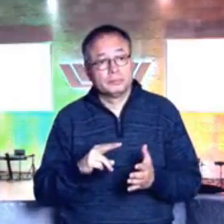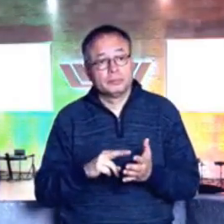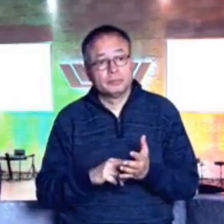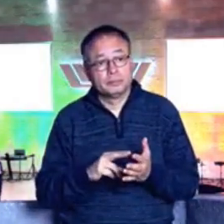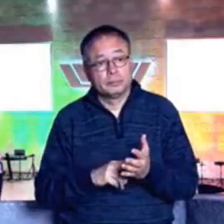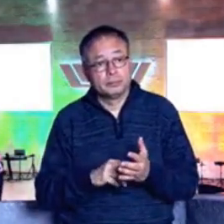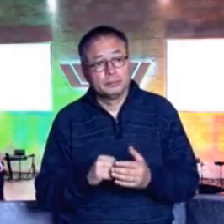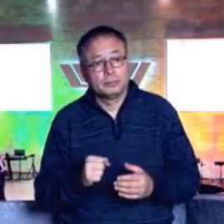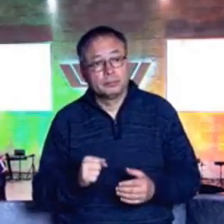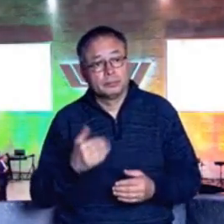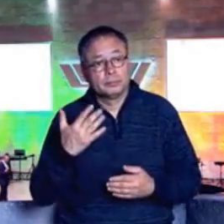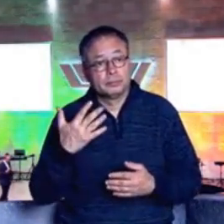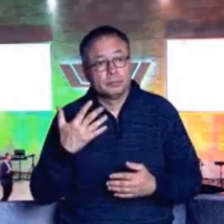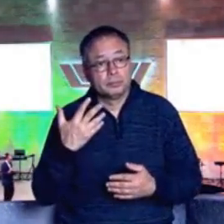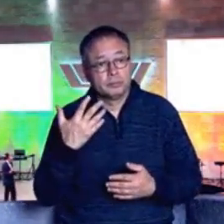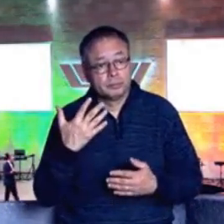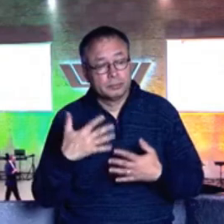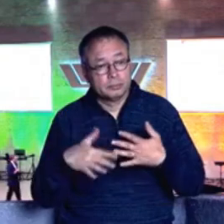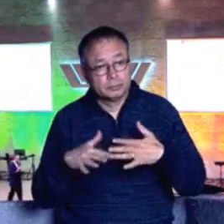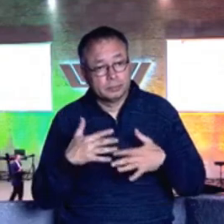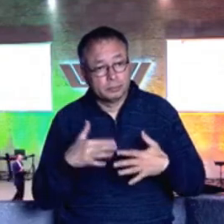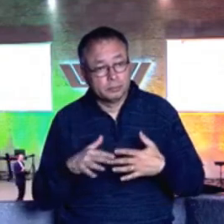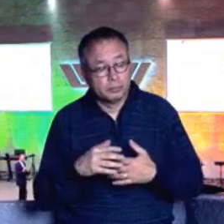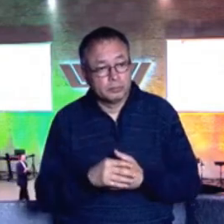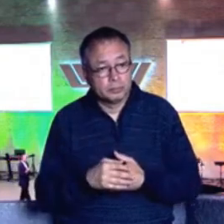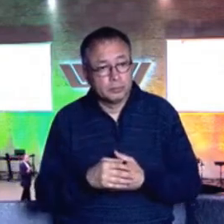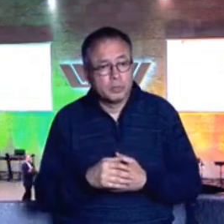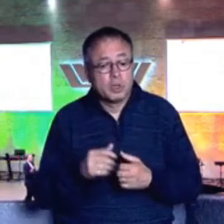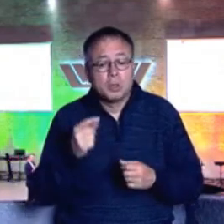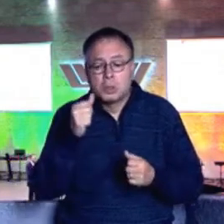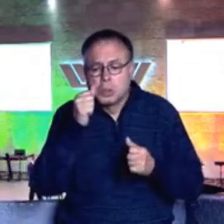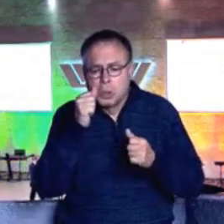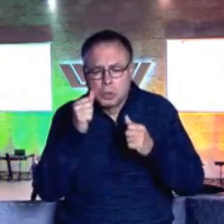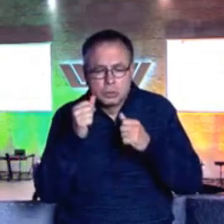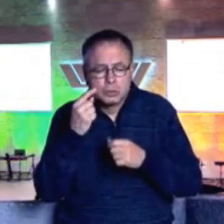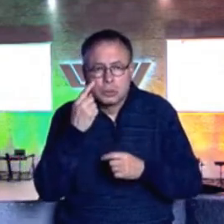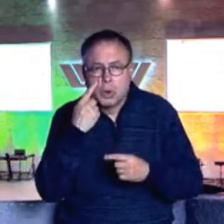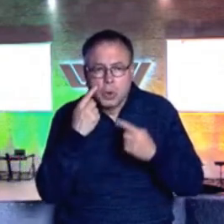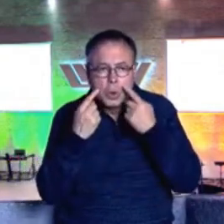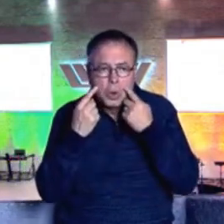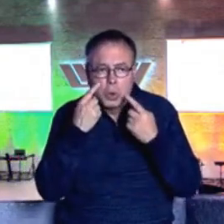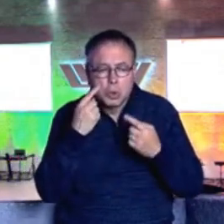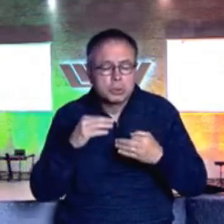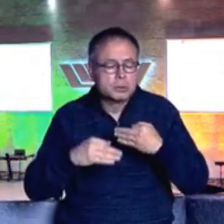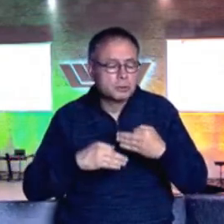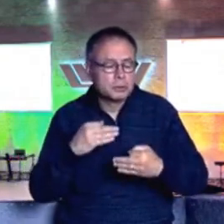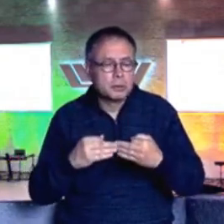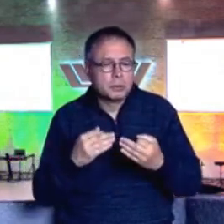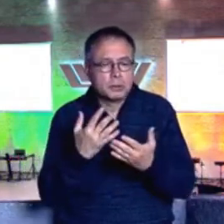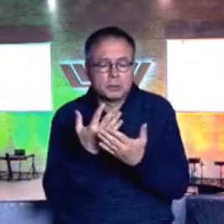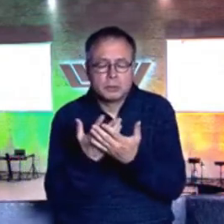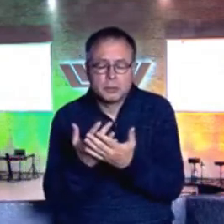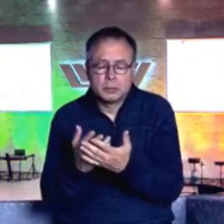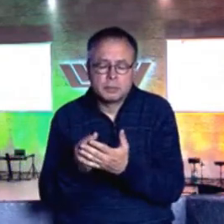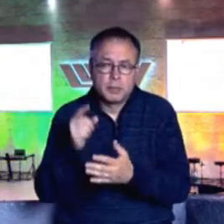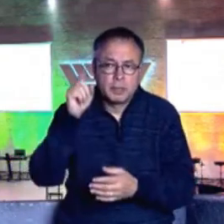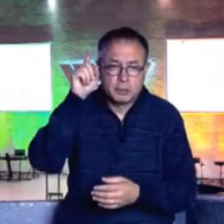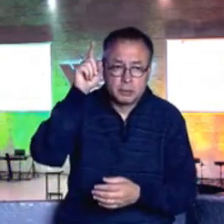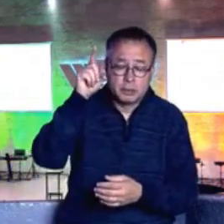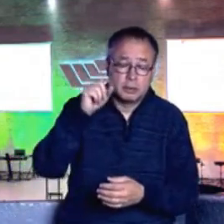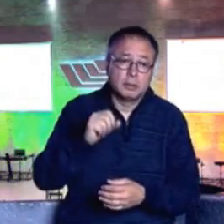dice los ojos de todos esperan en quién esperan en ti y tú les